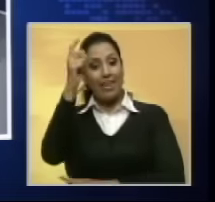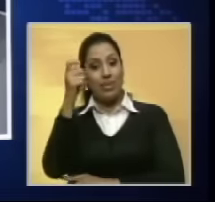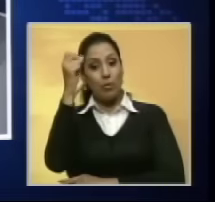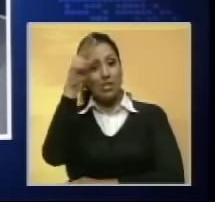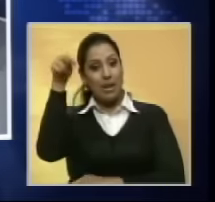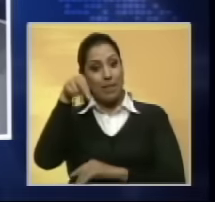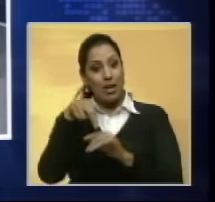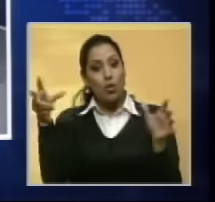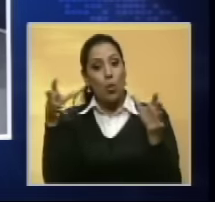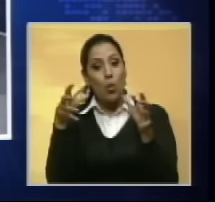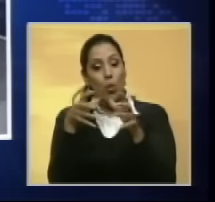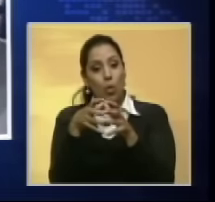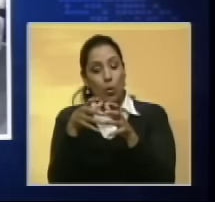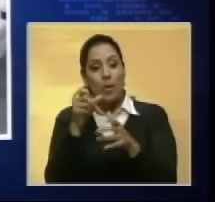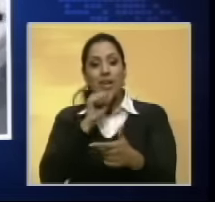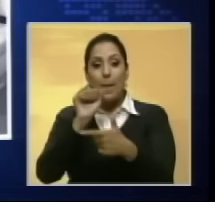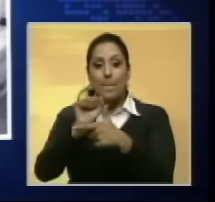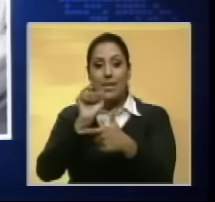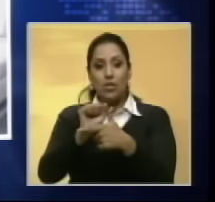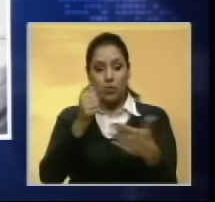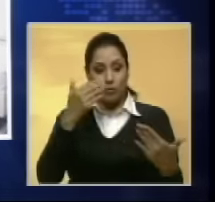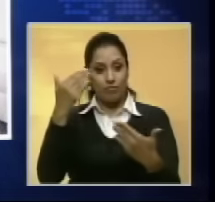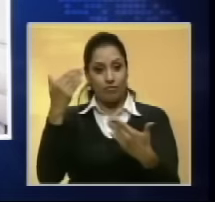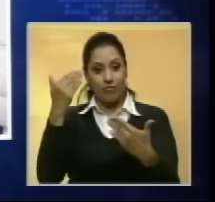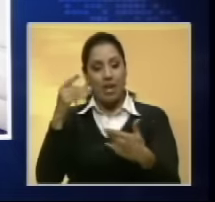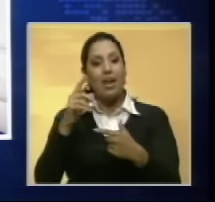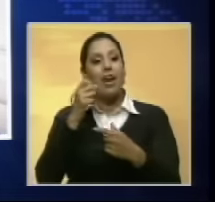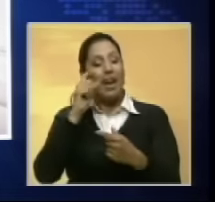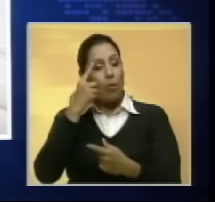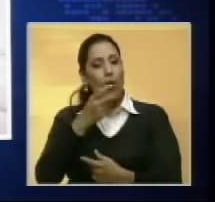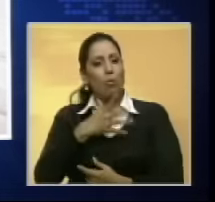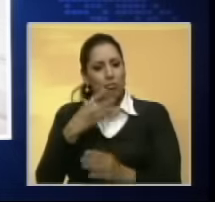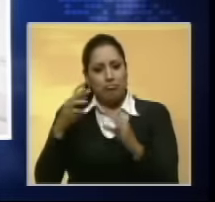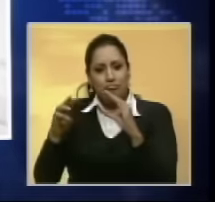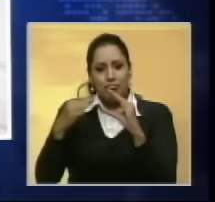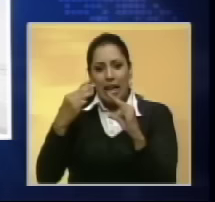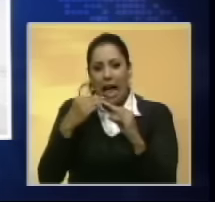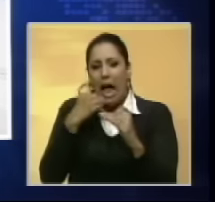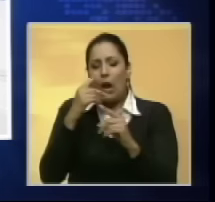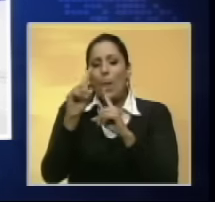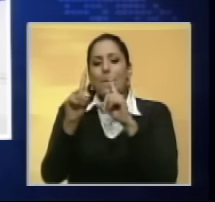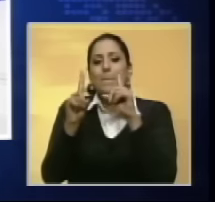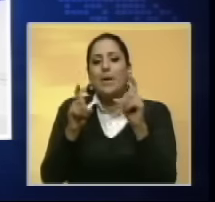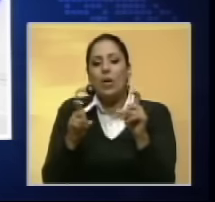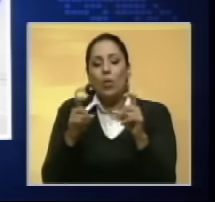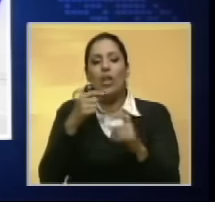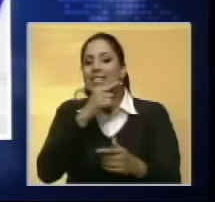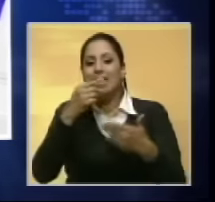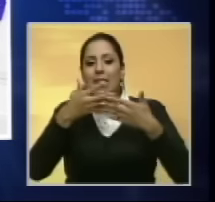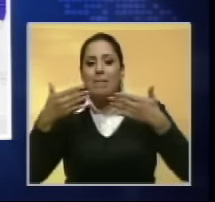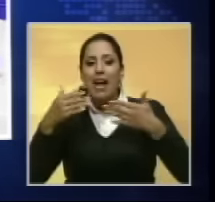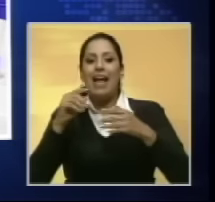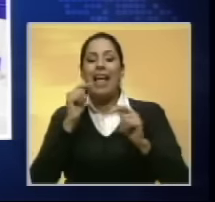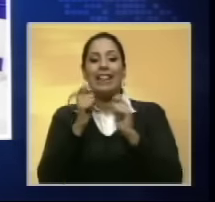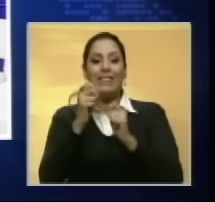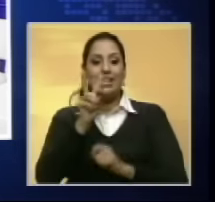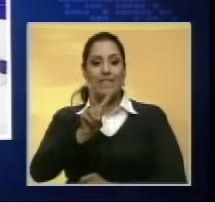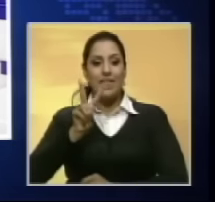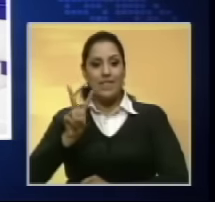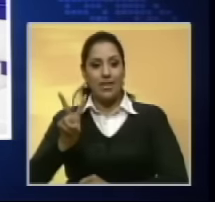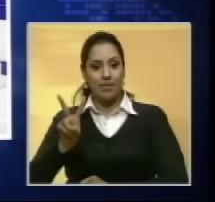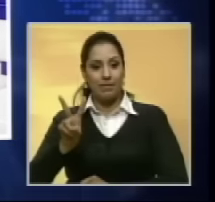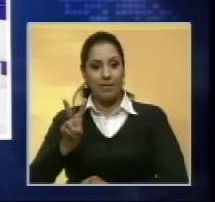la Asamblea Nacional por el Partido Socialista Unido de Venezuela. Recuerden, pueden enviar sus preguntas con la etiqueta Entrevista